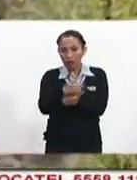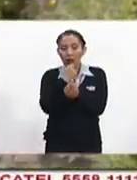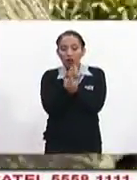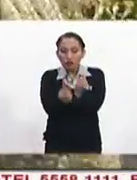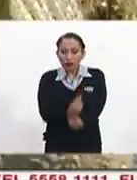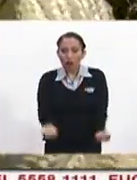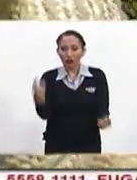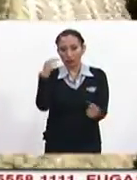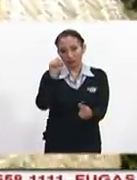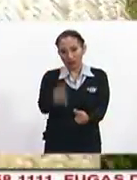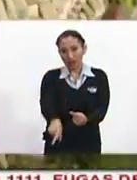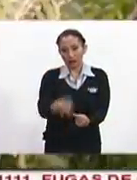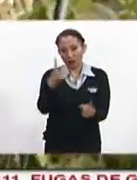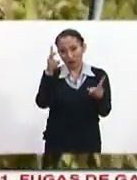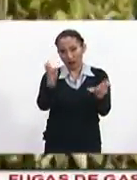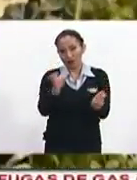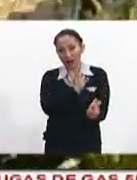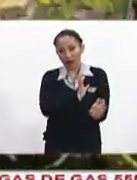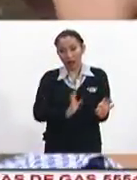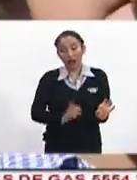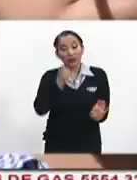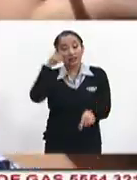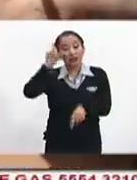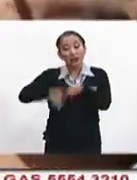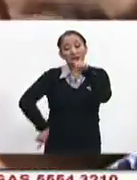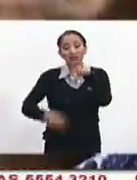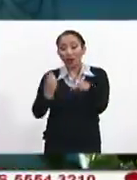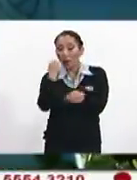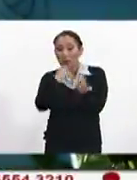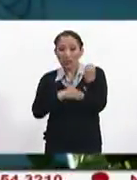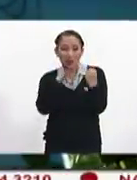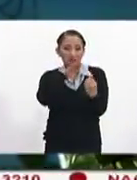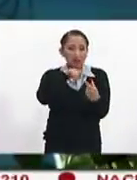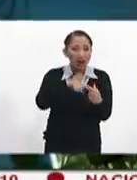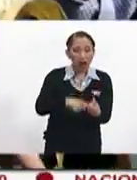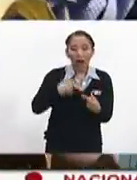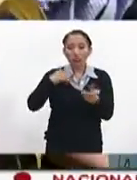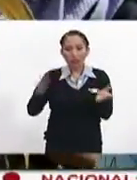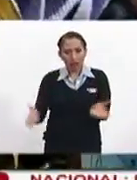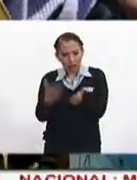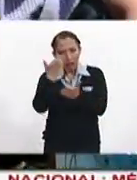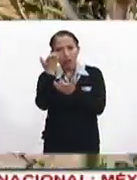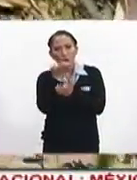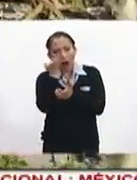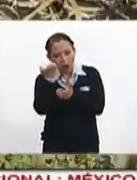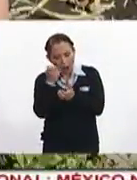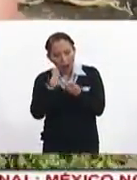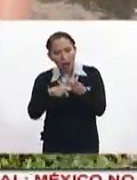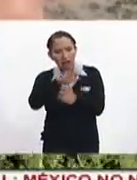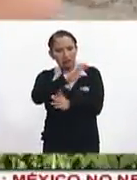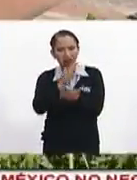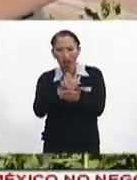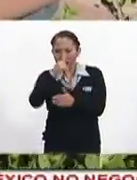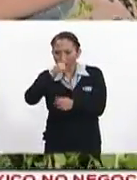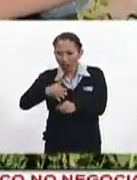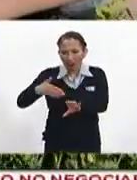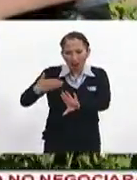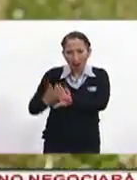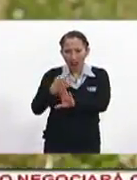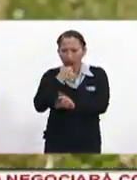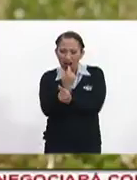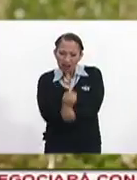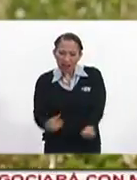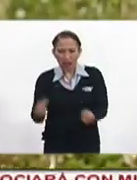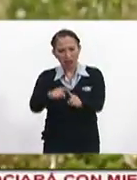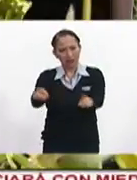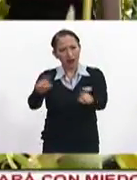la niñez en sus campañas. Piden que erradiquen la desnutrición infantil, que impulsen el desarrollo escolar, que pongan fin a la violencia contra menores en todas